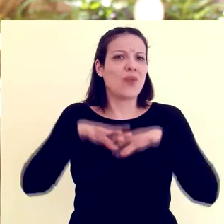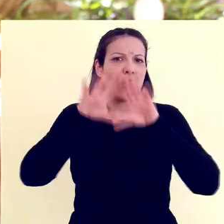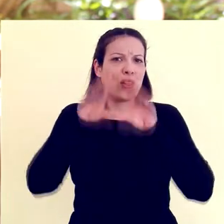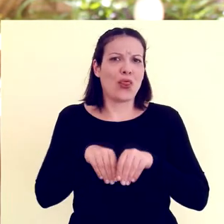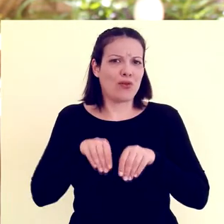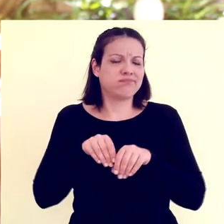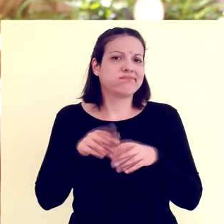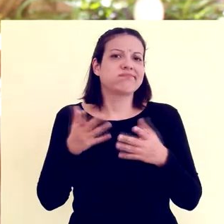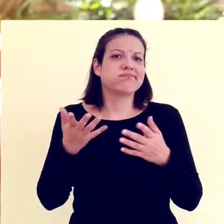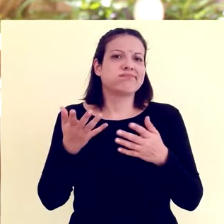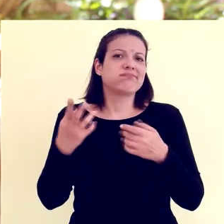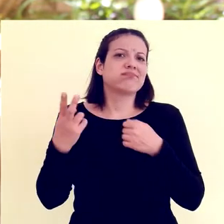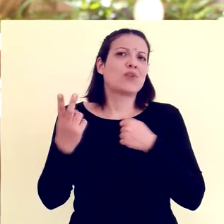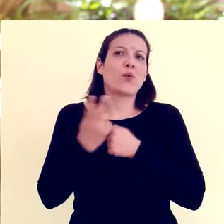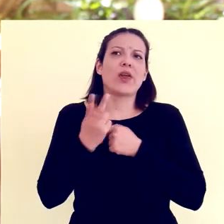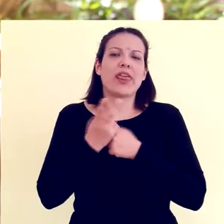en todo sentido,